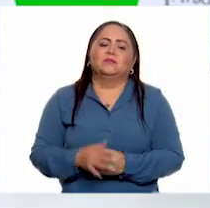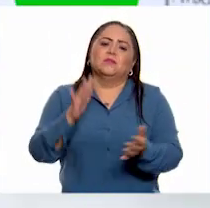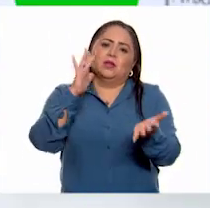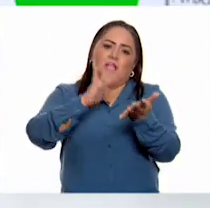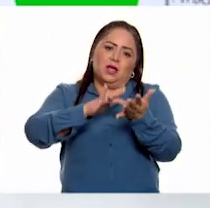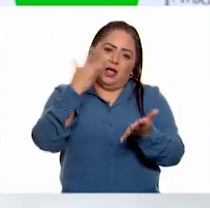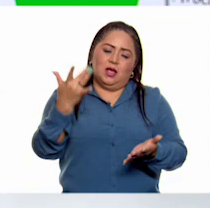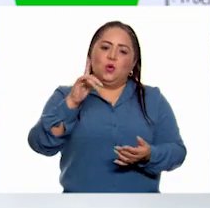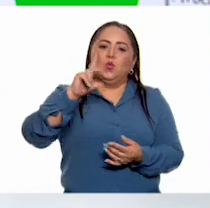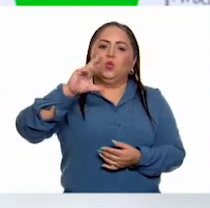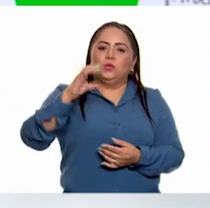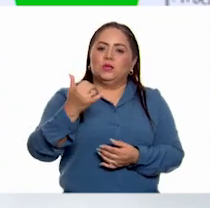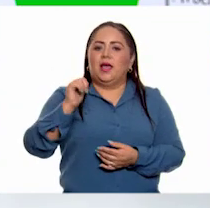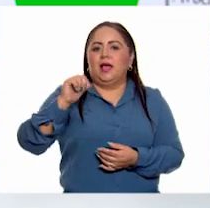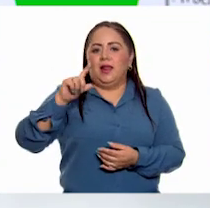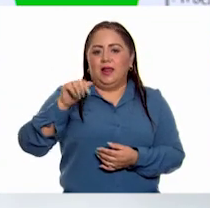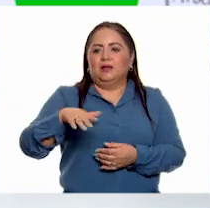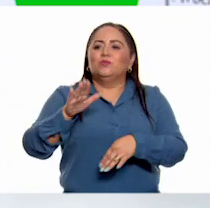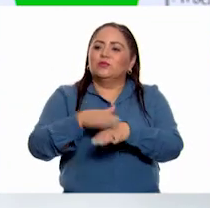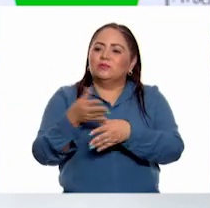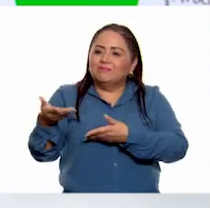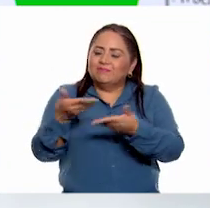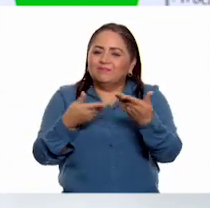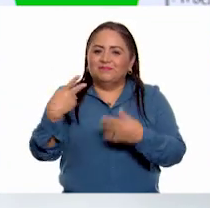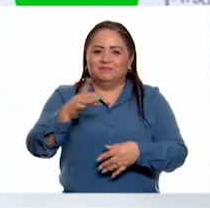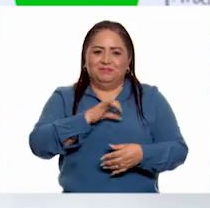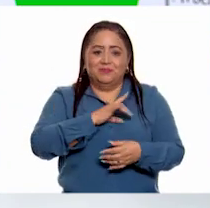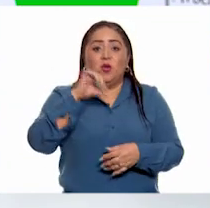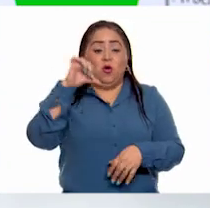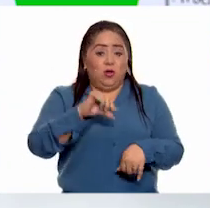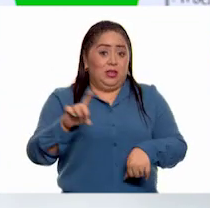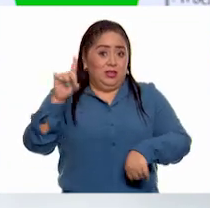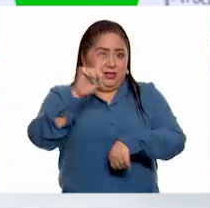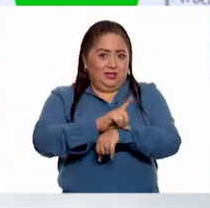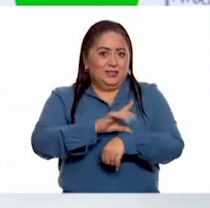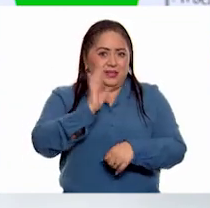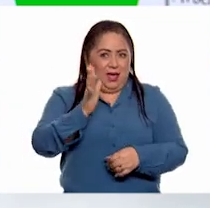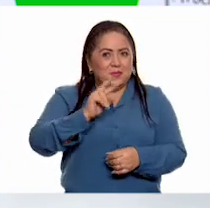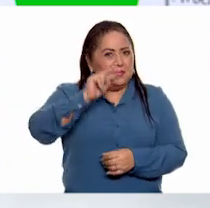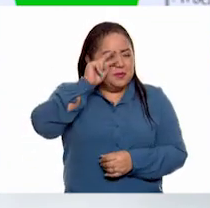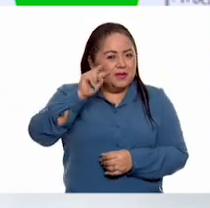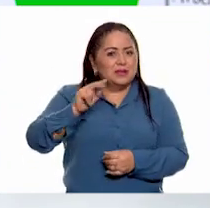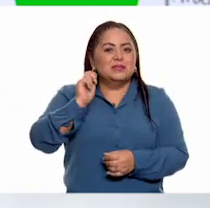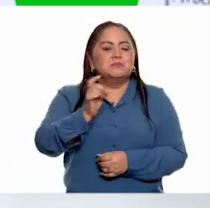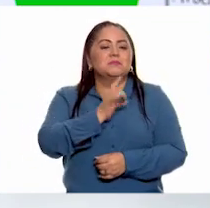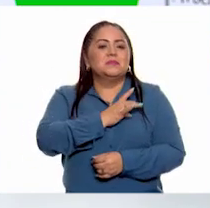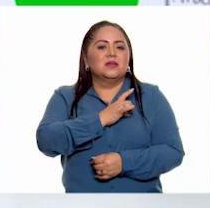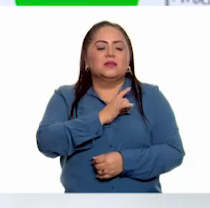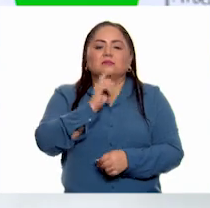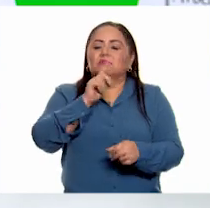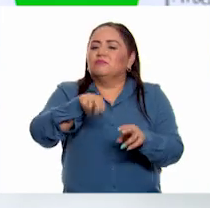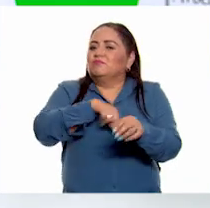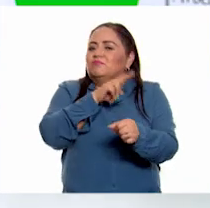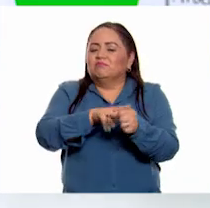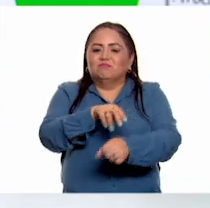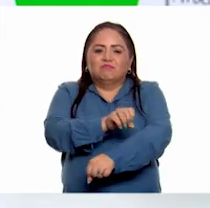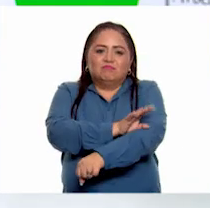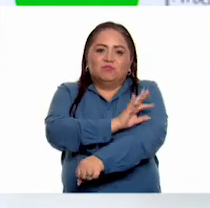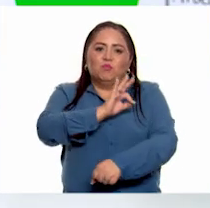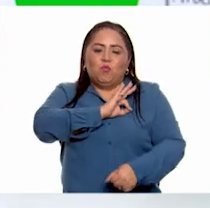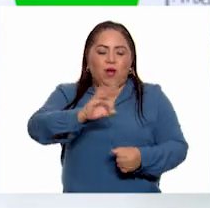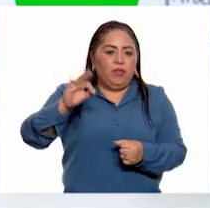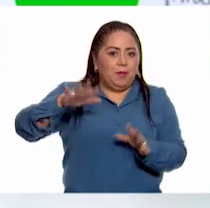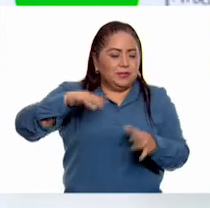Gracias, Lucy y Alan, por compartirnos sus miedos. El día de hoy reconocimos que el miedo es una emoción. Puede ser